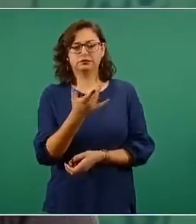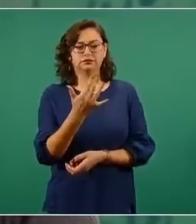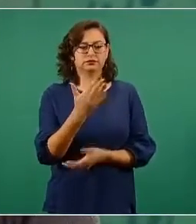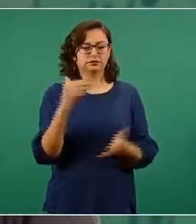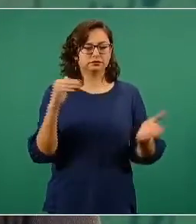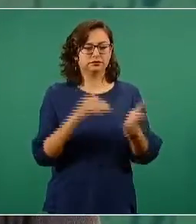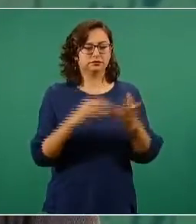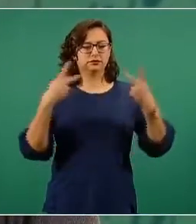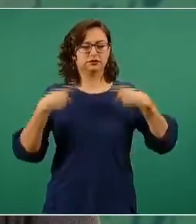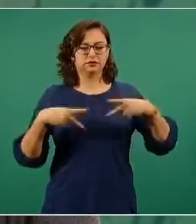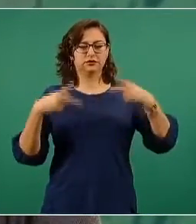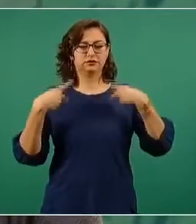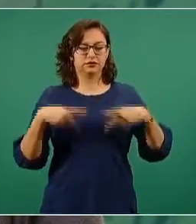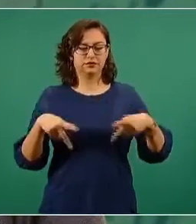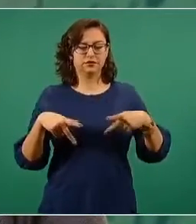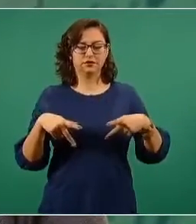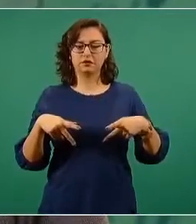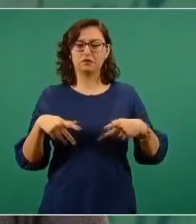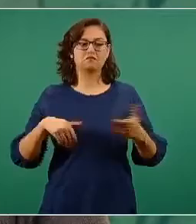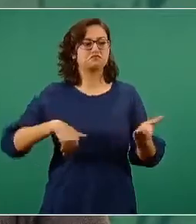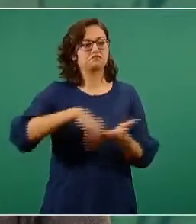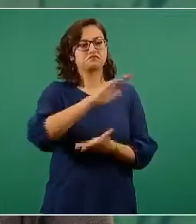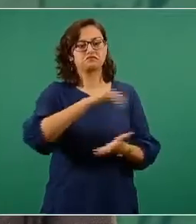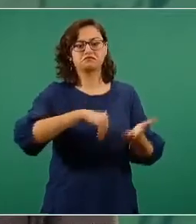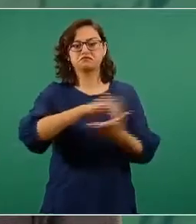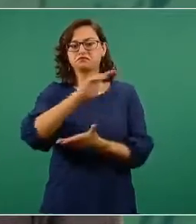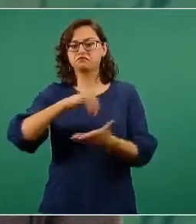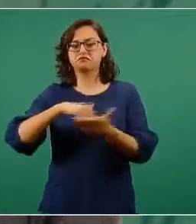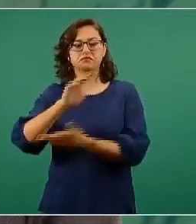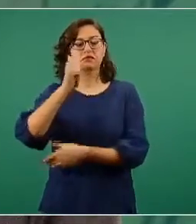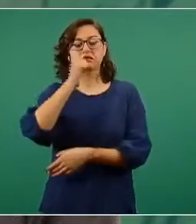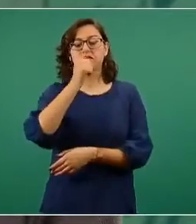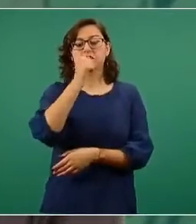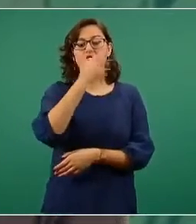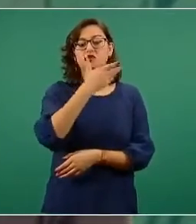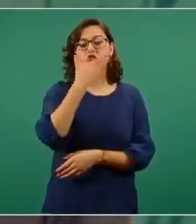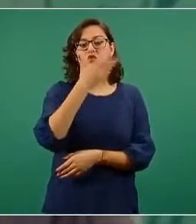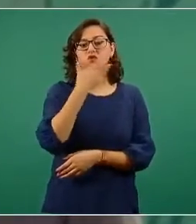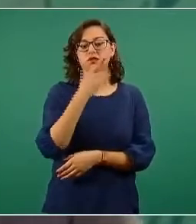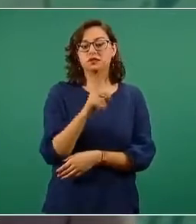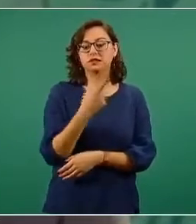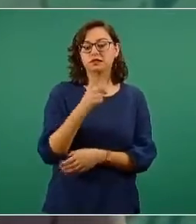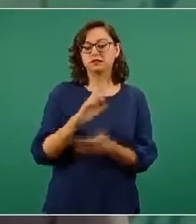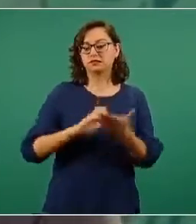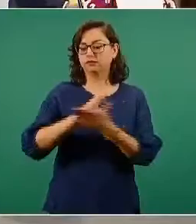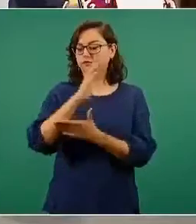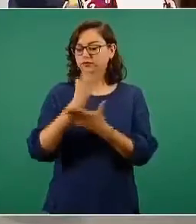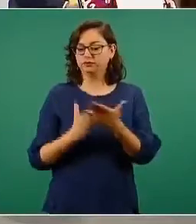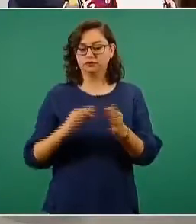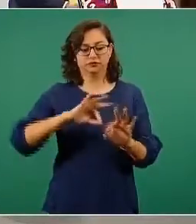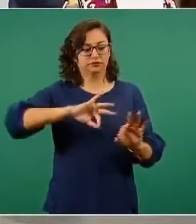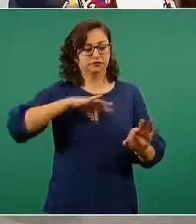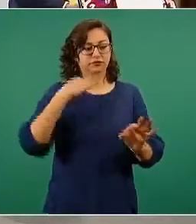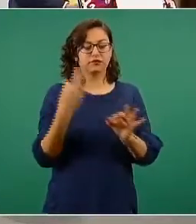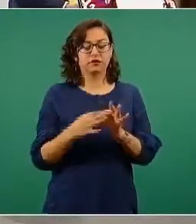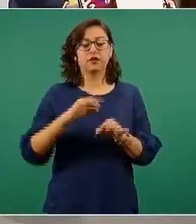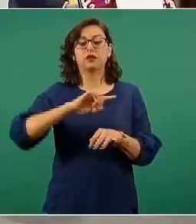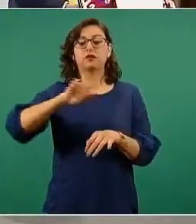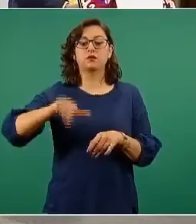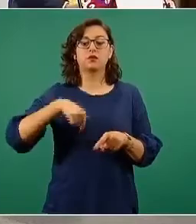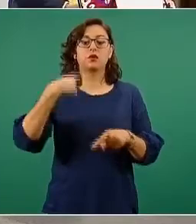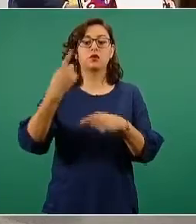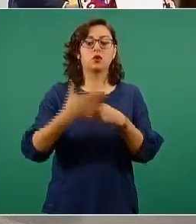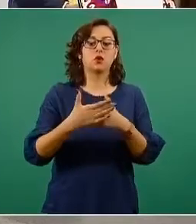350,000 trabajadores en diciembre, porque se terminaban los contratos y luego se les volvía